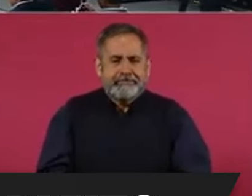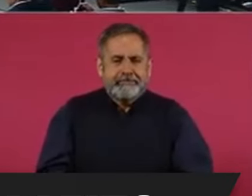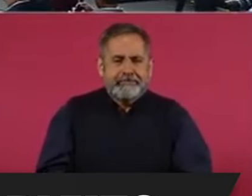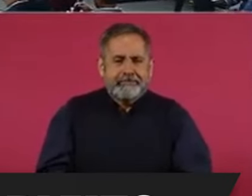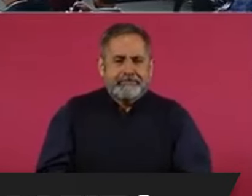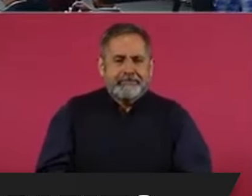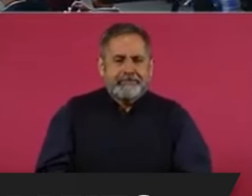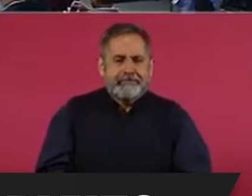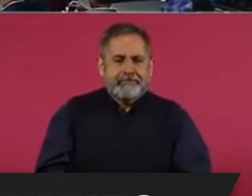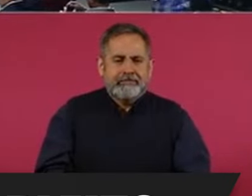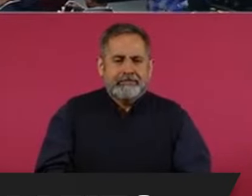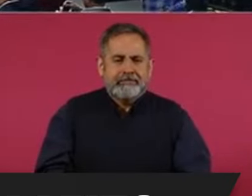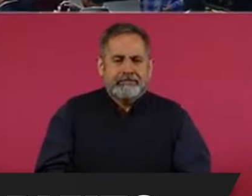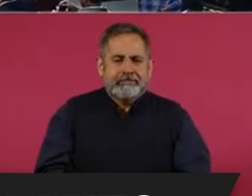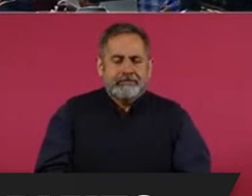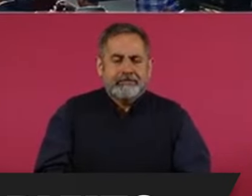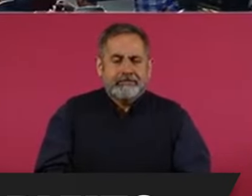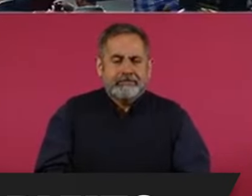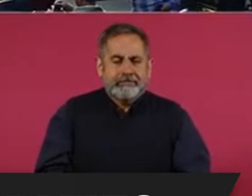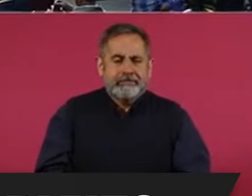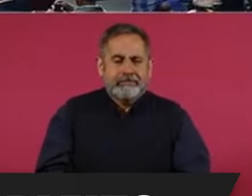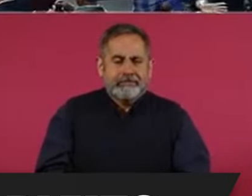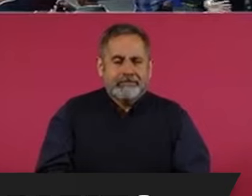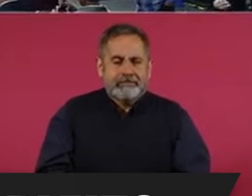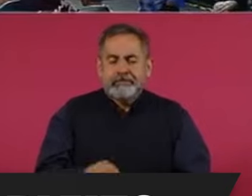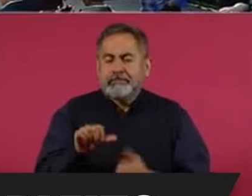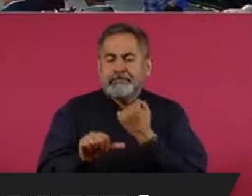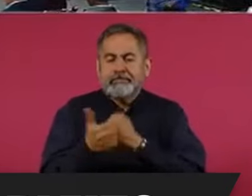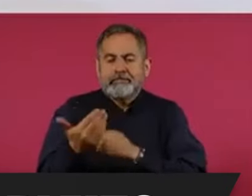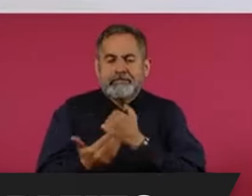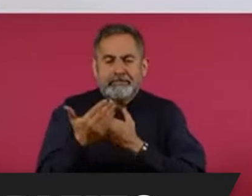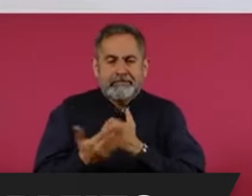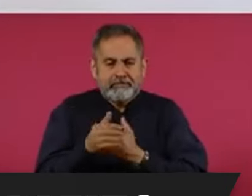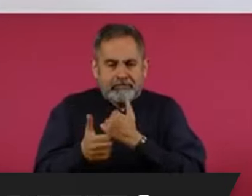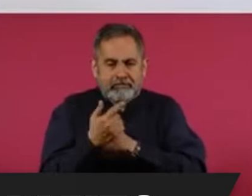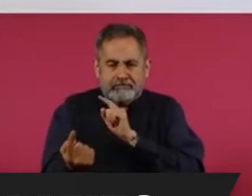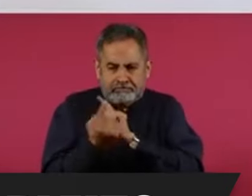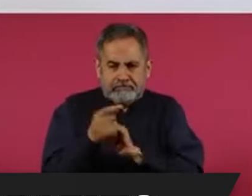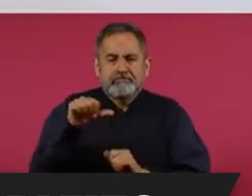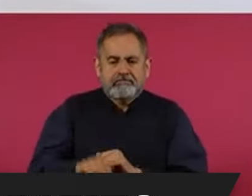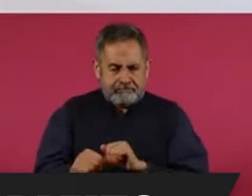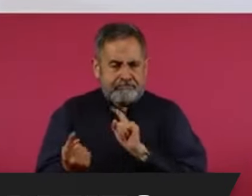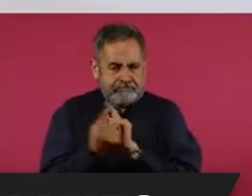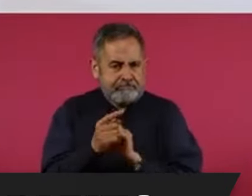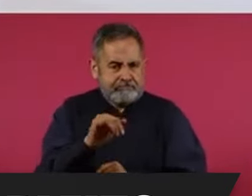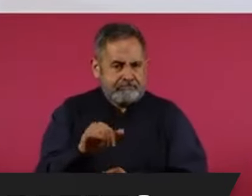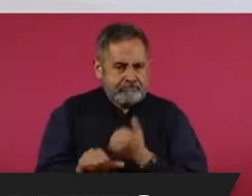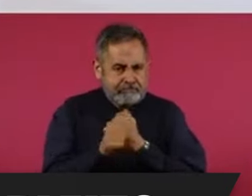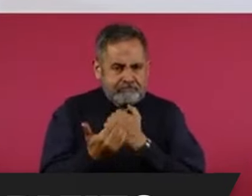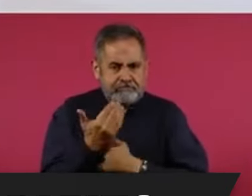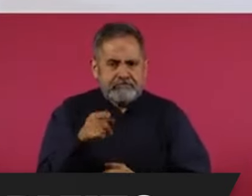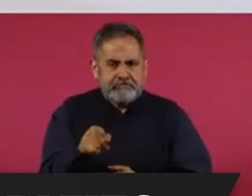A los padres y madres de los jóvenes normalistas. A las 11 los voy a recibir hoy.